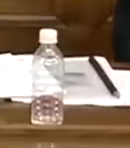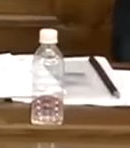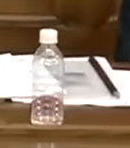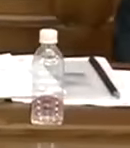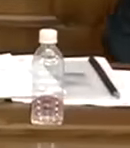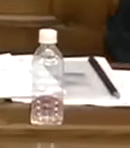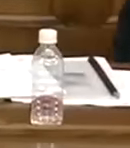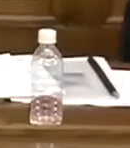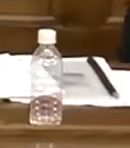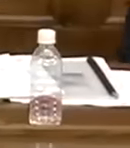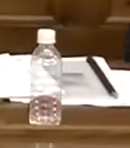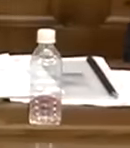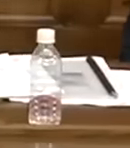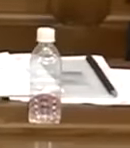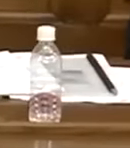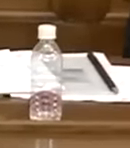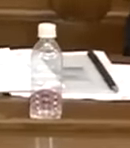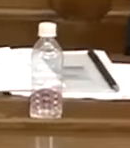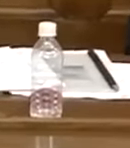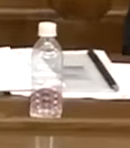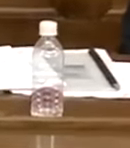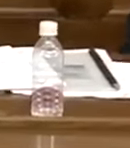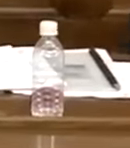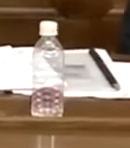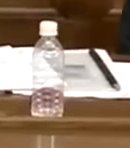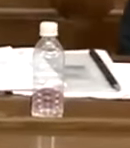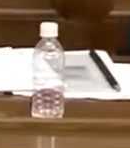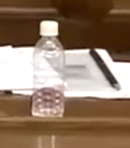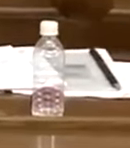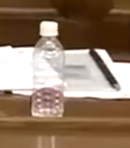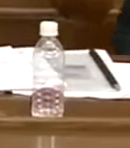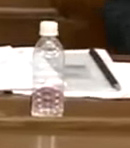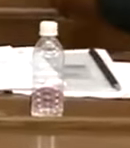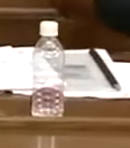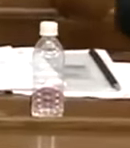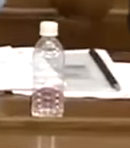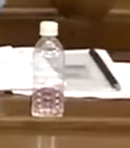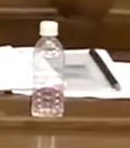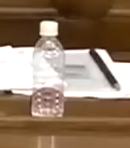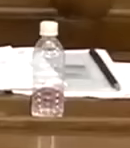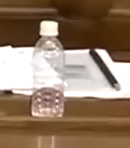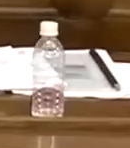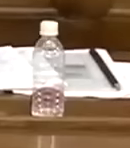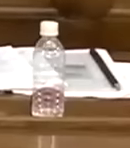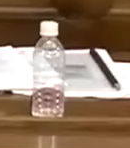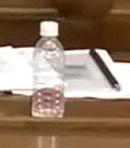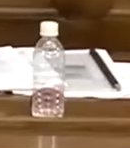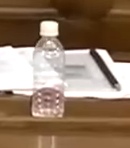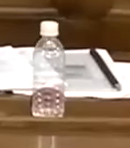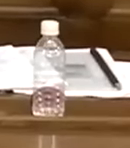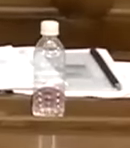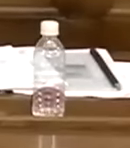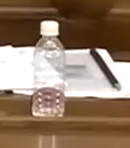Y el reconocimiento a nuestro presidente tiene que ir acompañado de un homenaje más grande a nuestro pueblo, al pueblo de